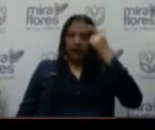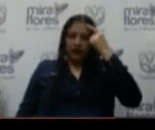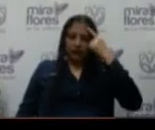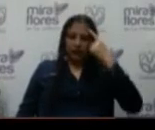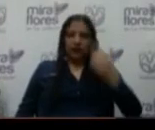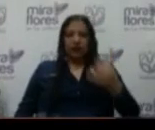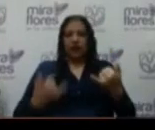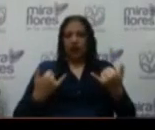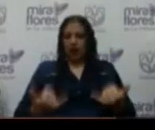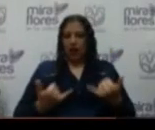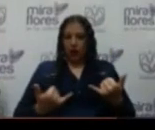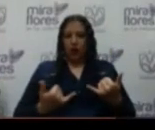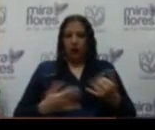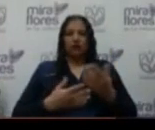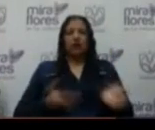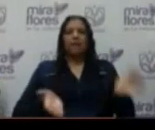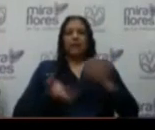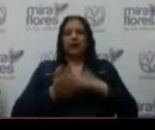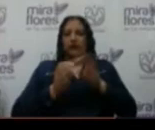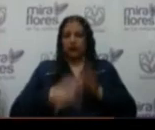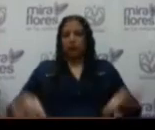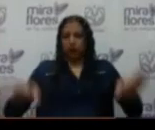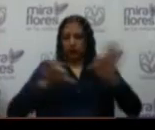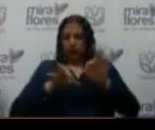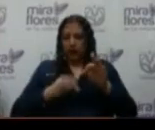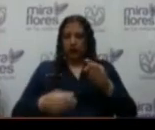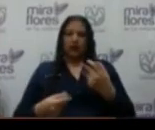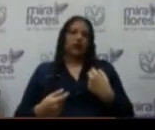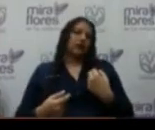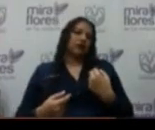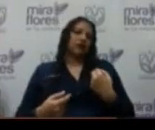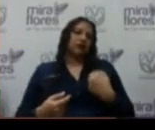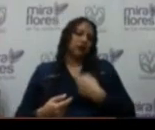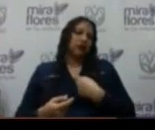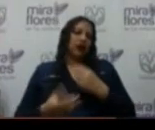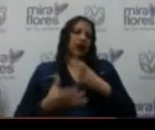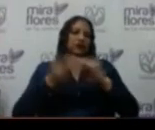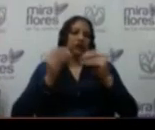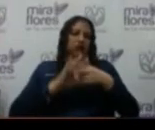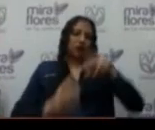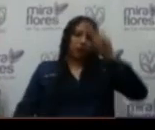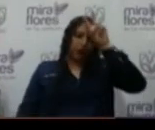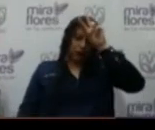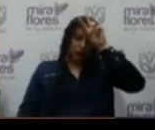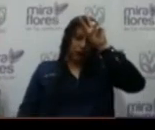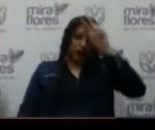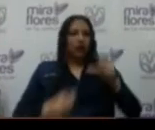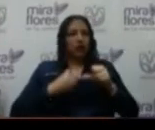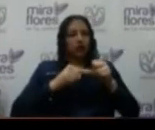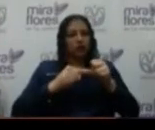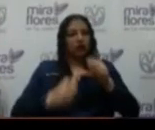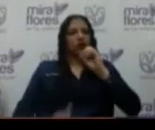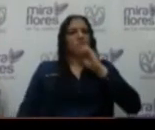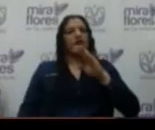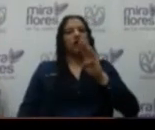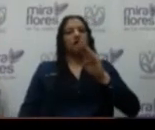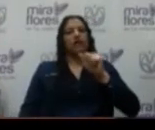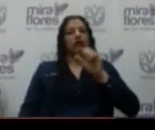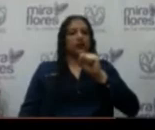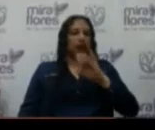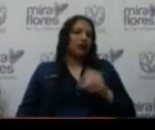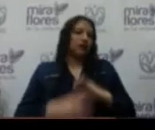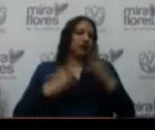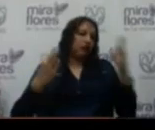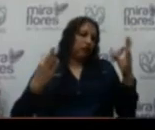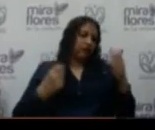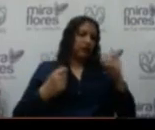esta hora es la hora más importante de nuestra historia. Y siguiendo con Basadre, que tuvo en su prosa un